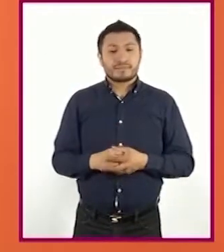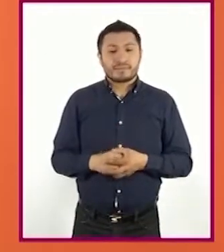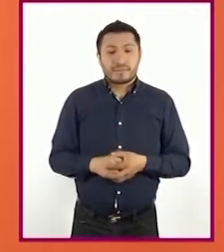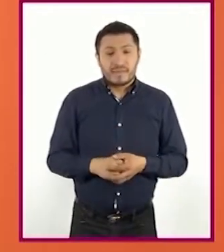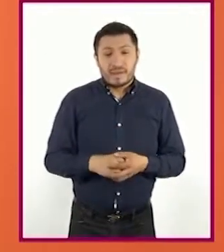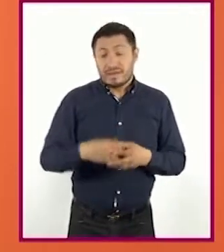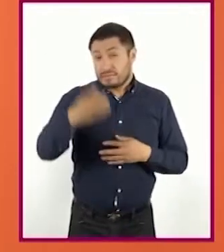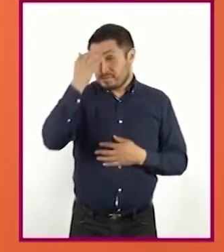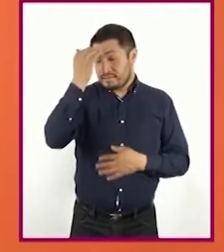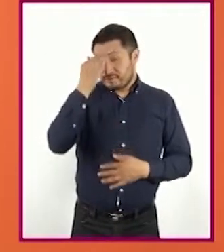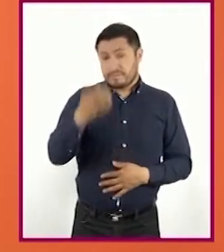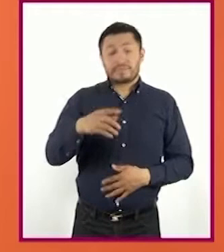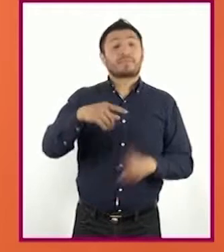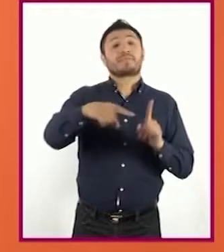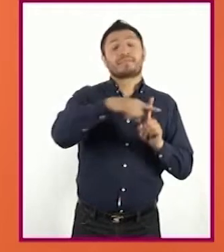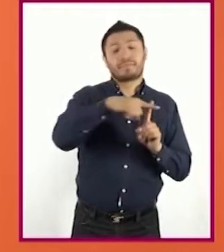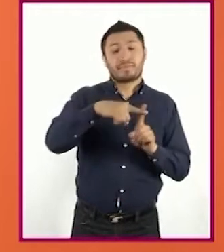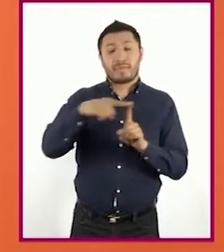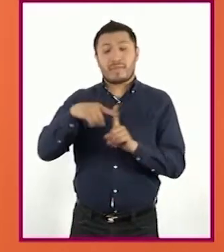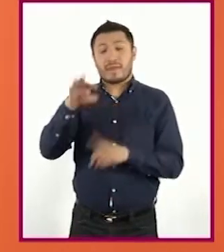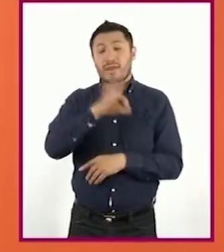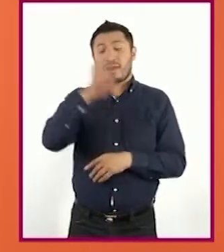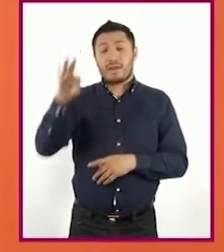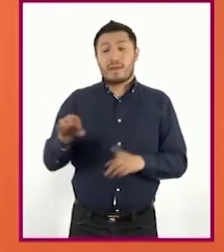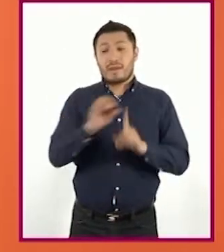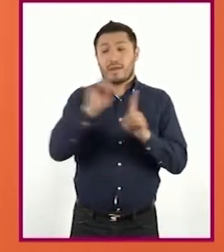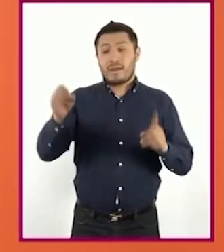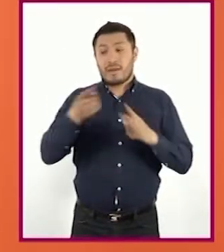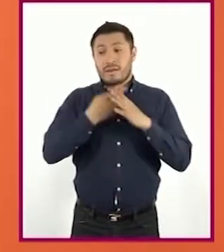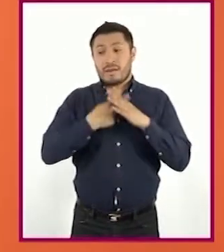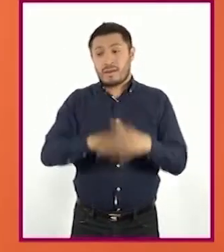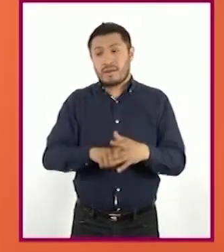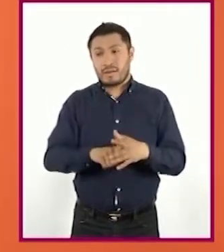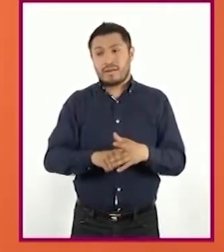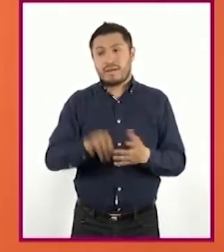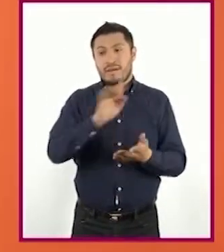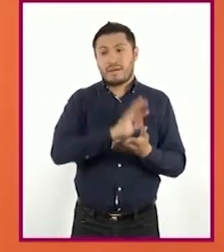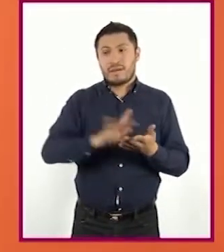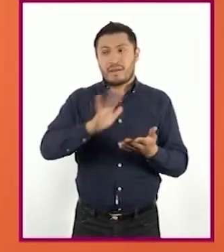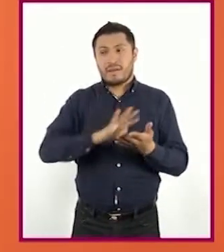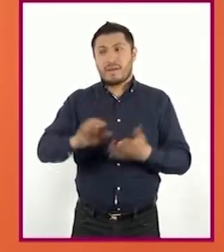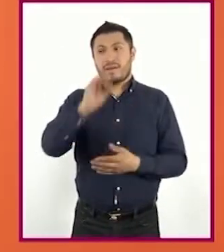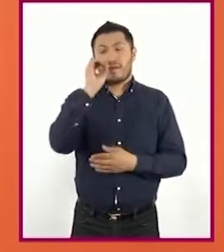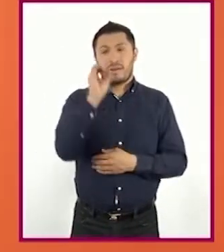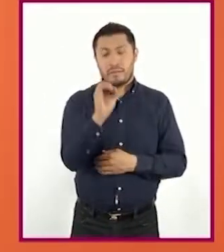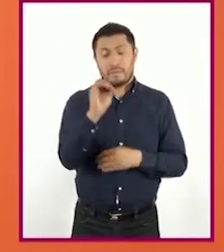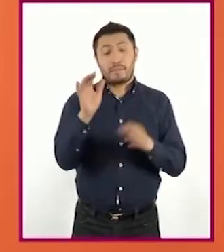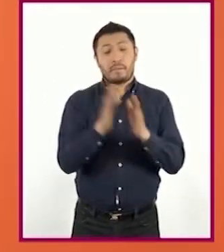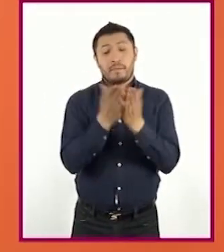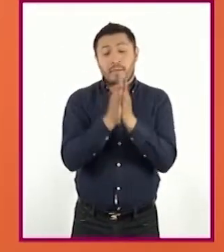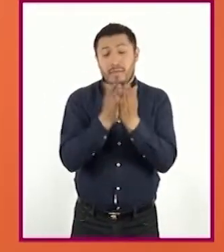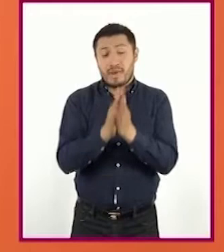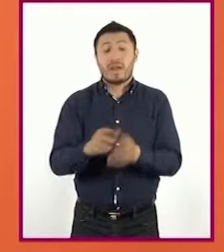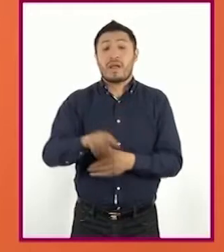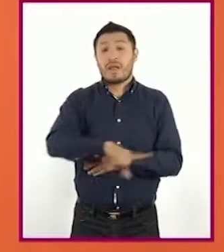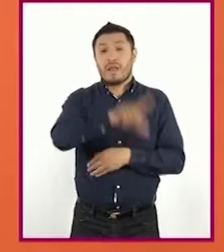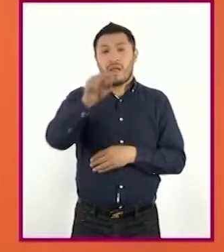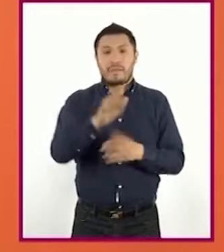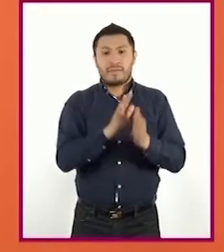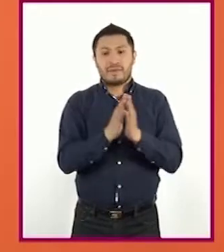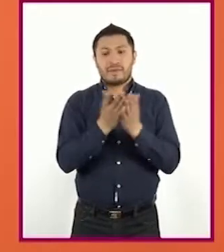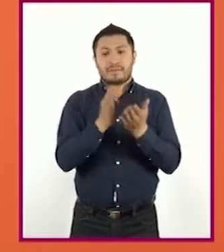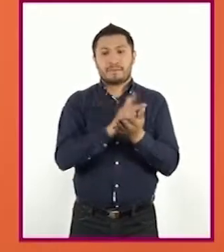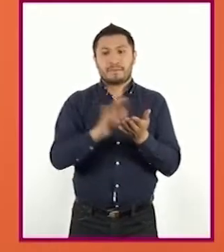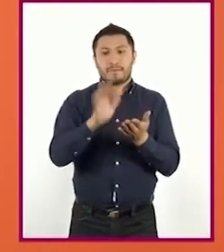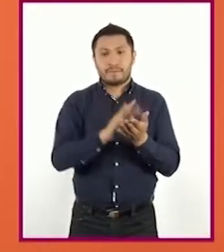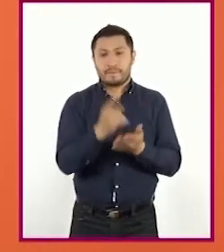Para conocerlo se suman los porcentajes en orden, empezando por los que leyeron 0 libros, después los que leyeron un libro y